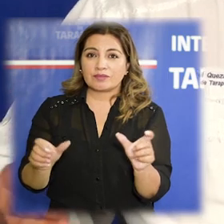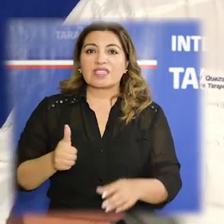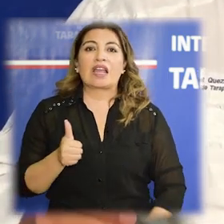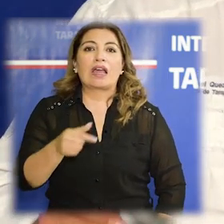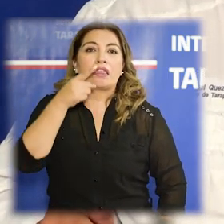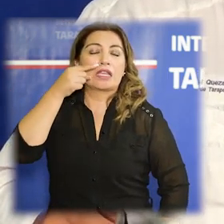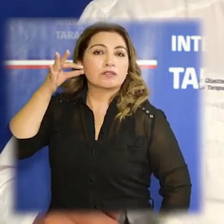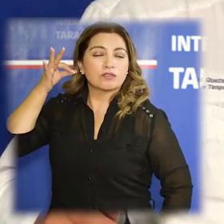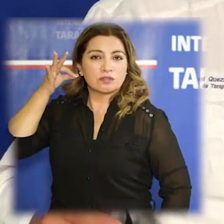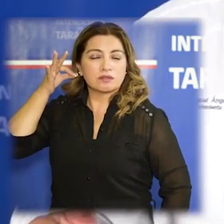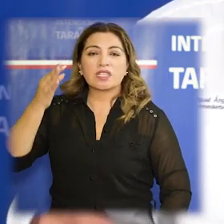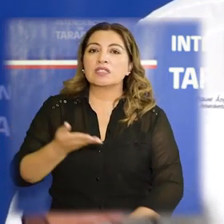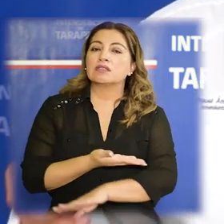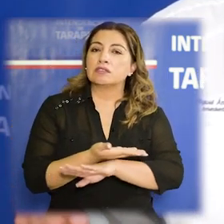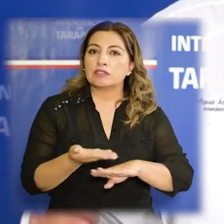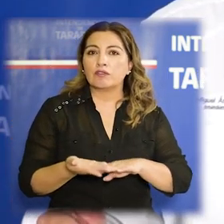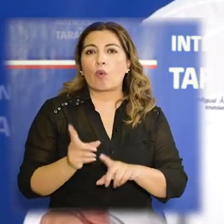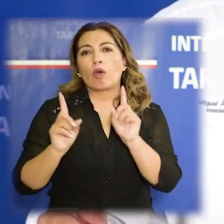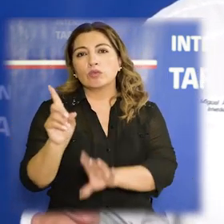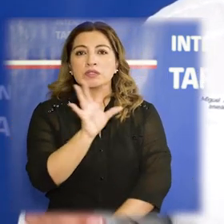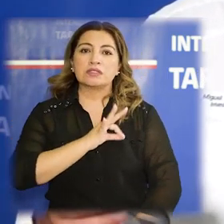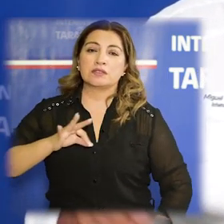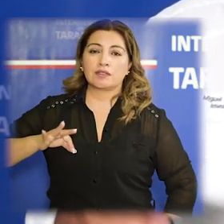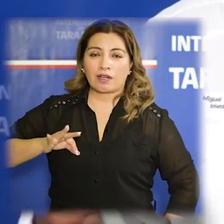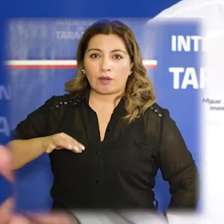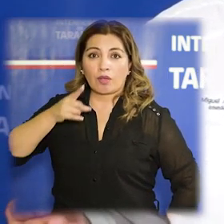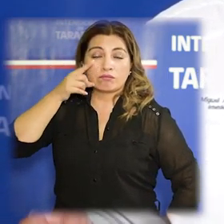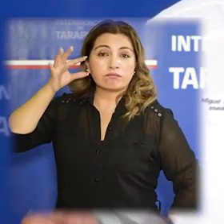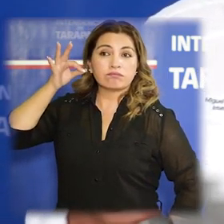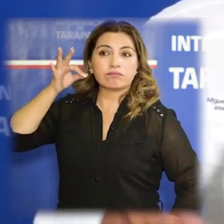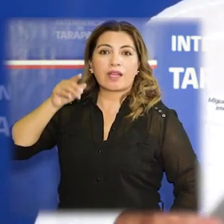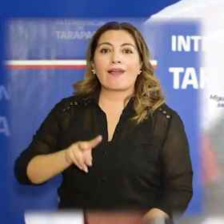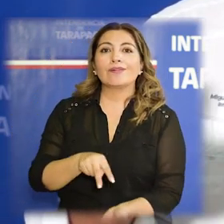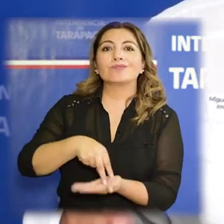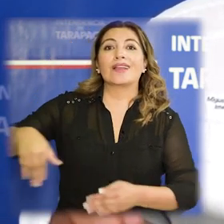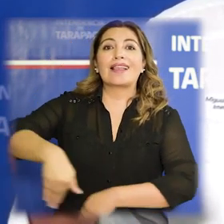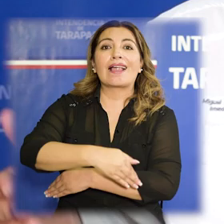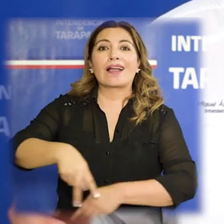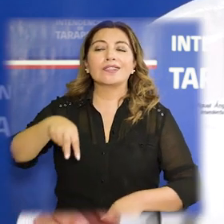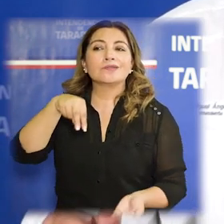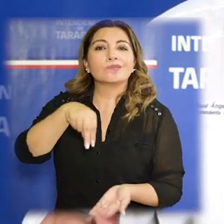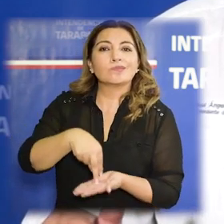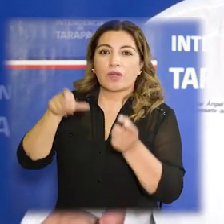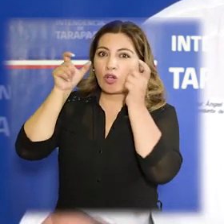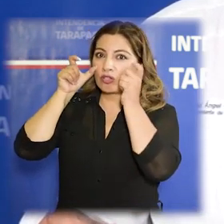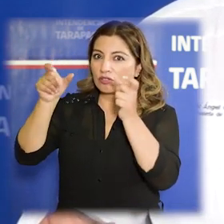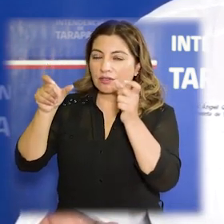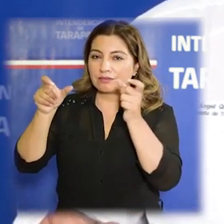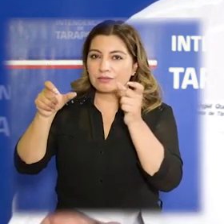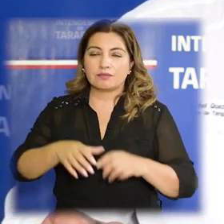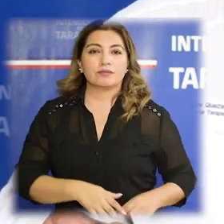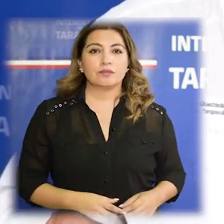director de servicio o Seremi, el cual va a estar fiscalizando que estas medidas se estén llevando adelante.